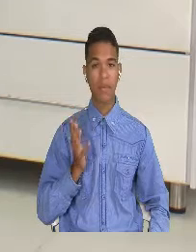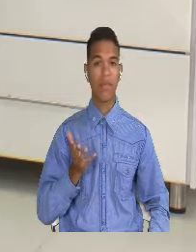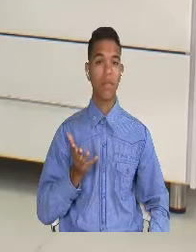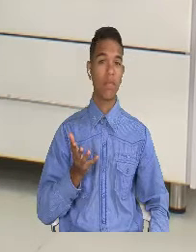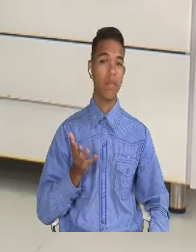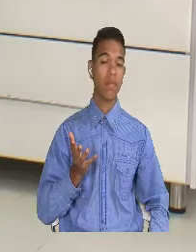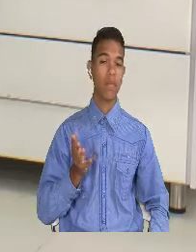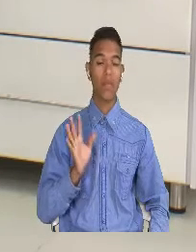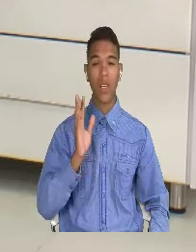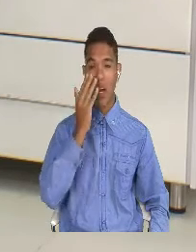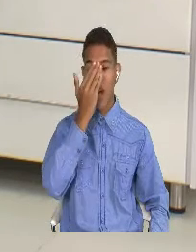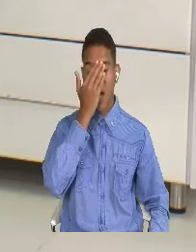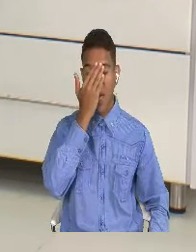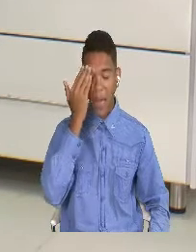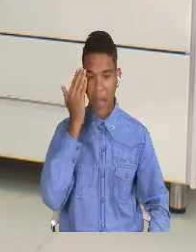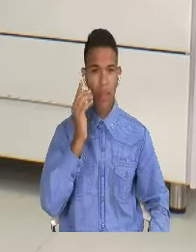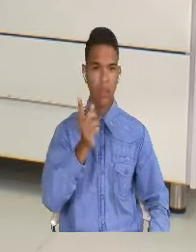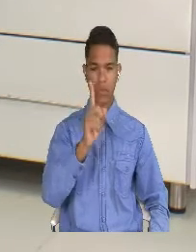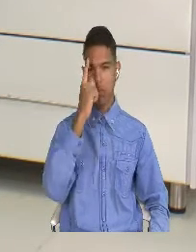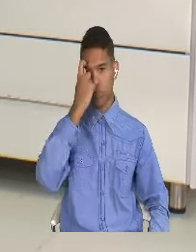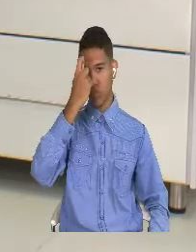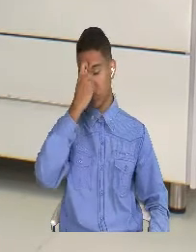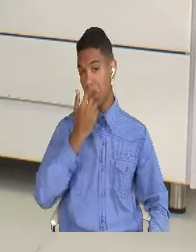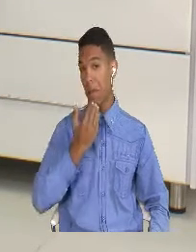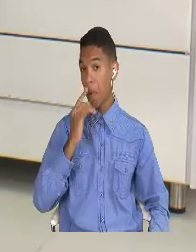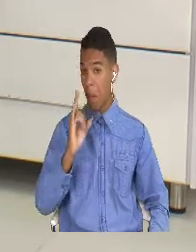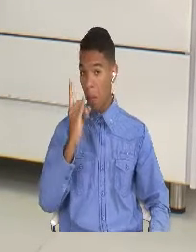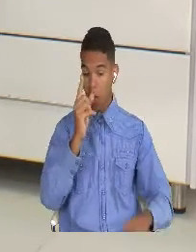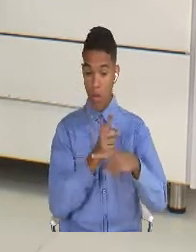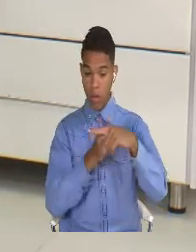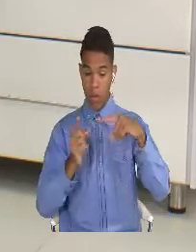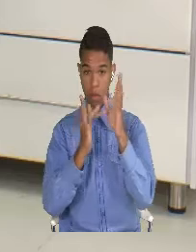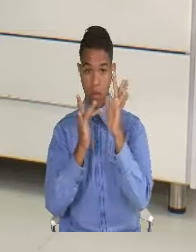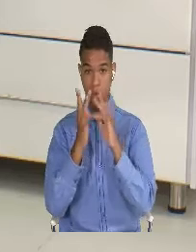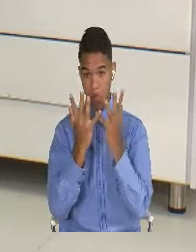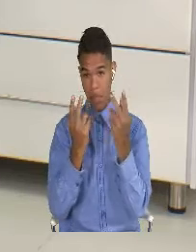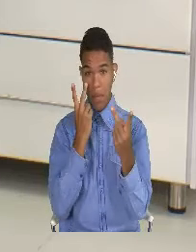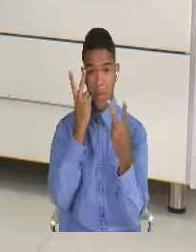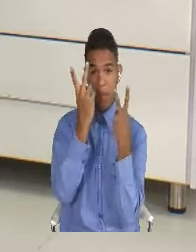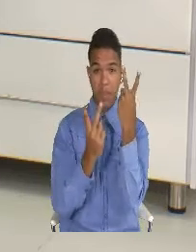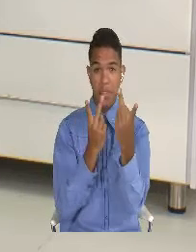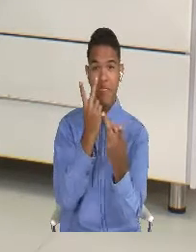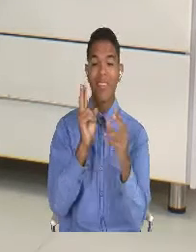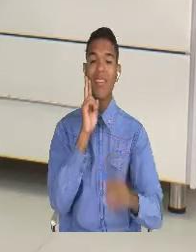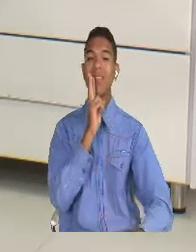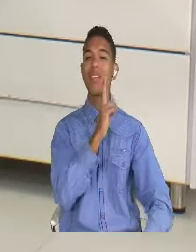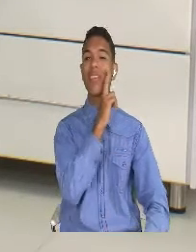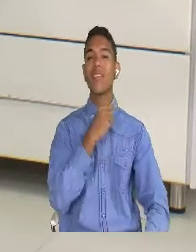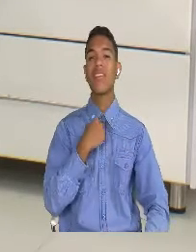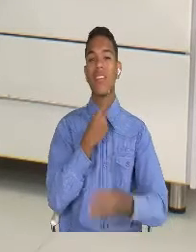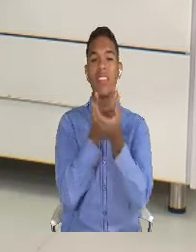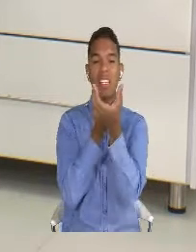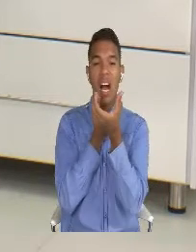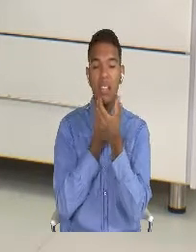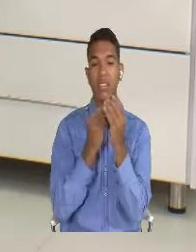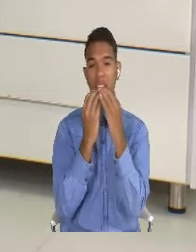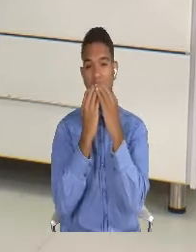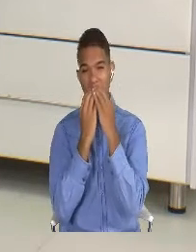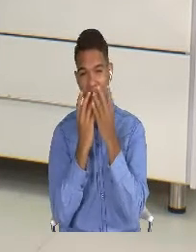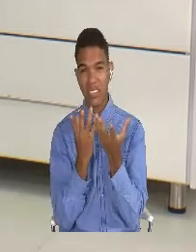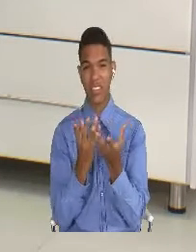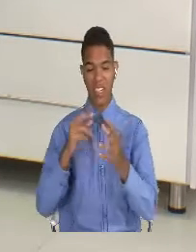pues no olviden también, de pronto si ahorita en esta semana mayor quieren, digamos, visitar algún restaurante de comidas rápidas, ¿sí? De pronto en esas